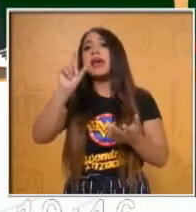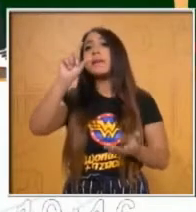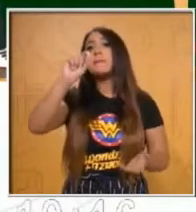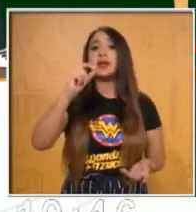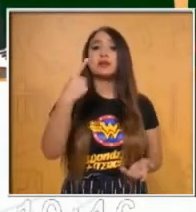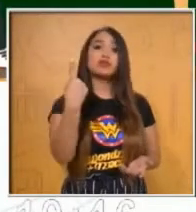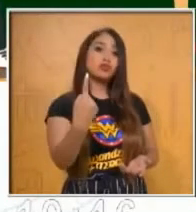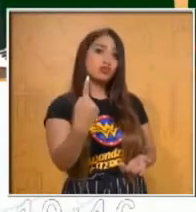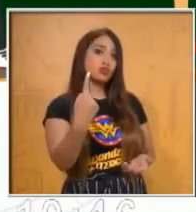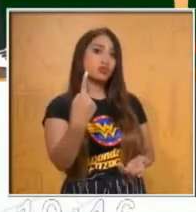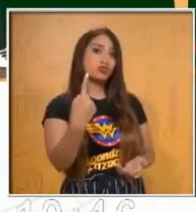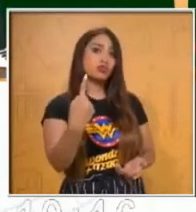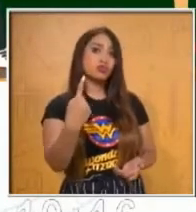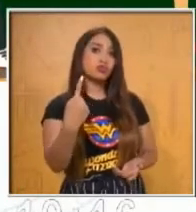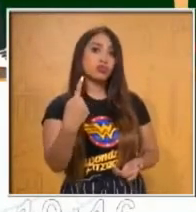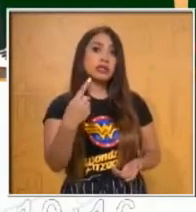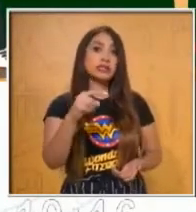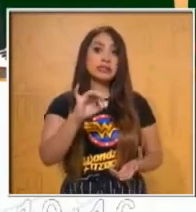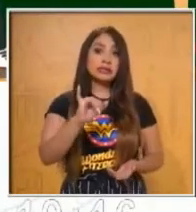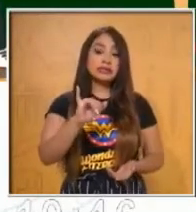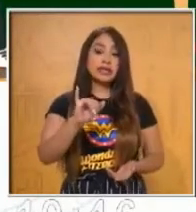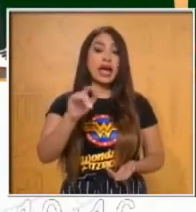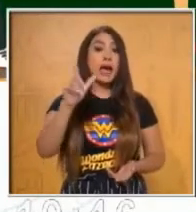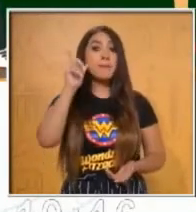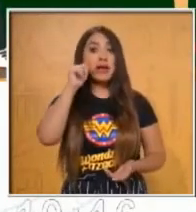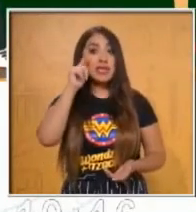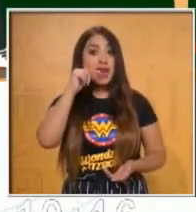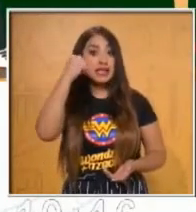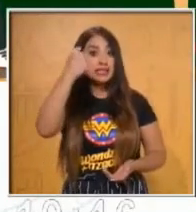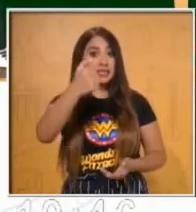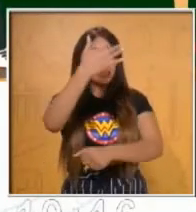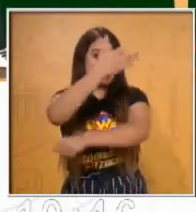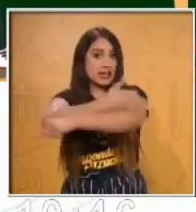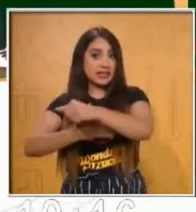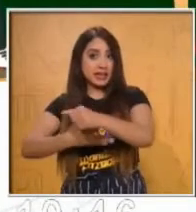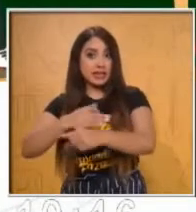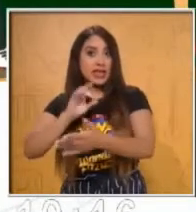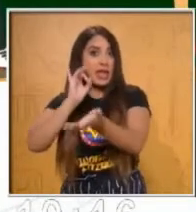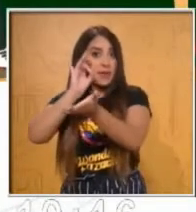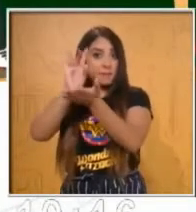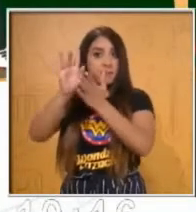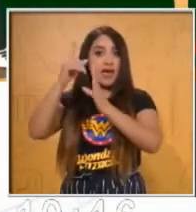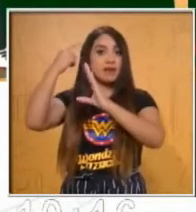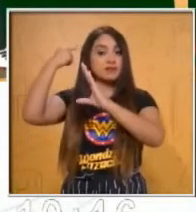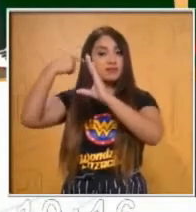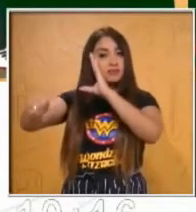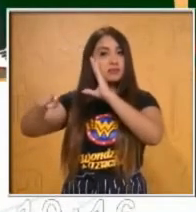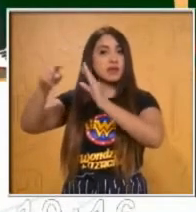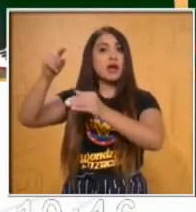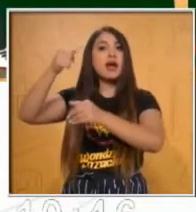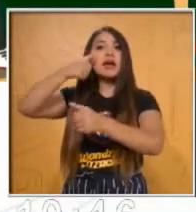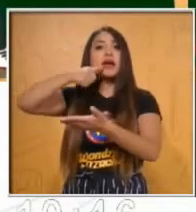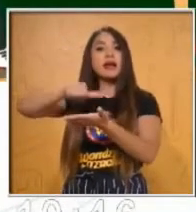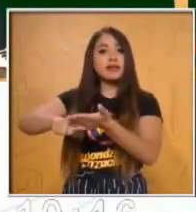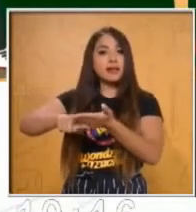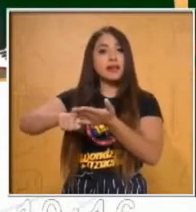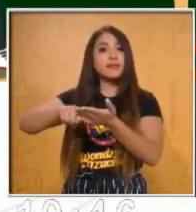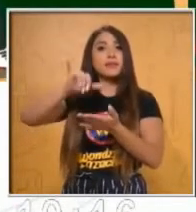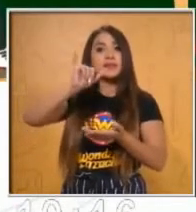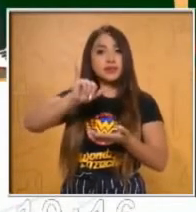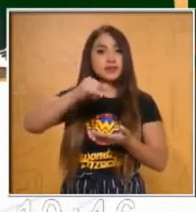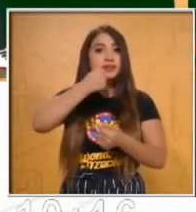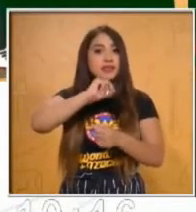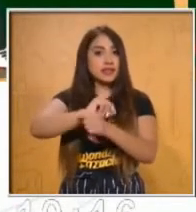21. Entonces tienes hasta mañana a las 6 de la tarde para enviar tu carta al correo que viene en la página de Secretaría de